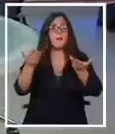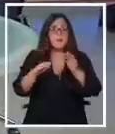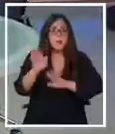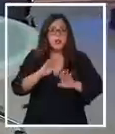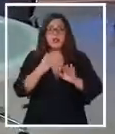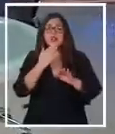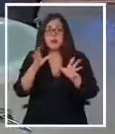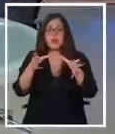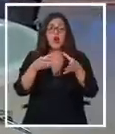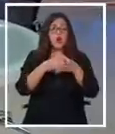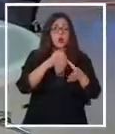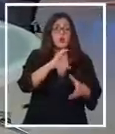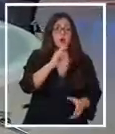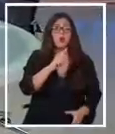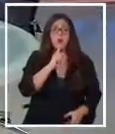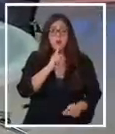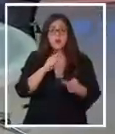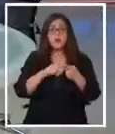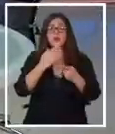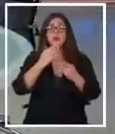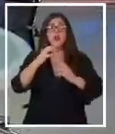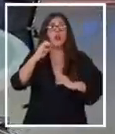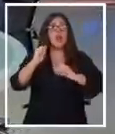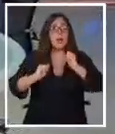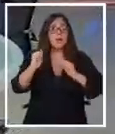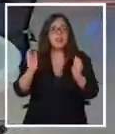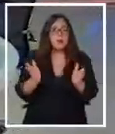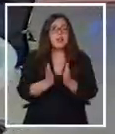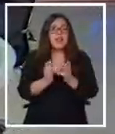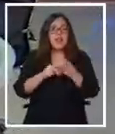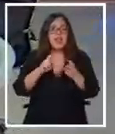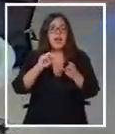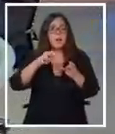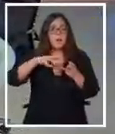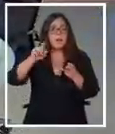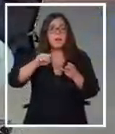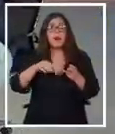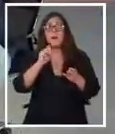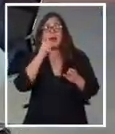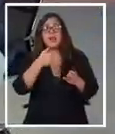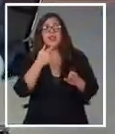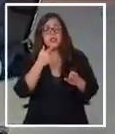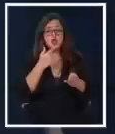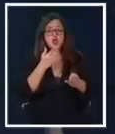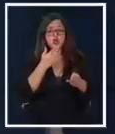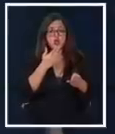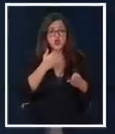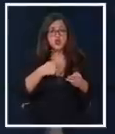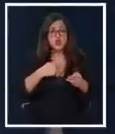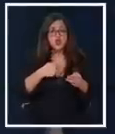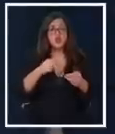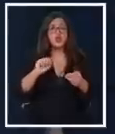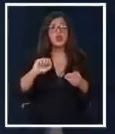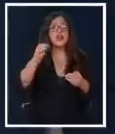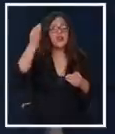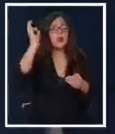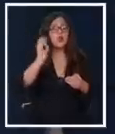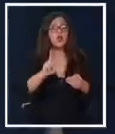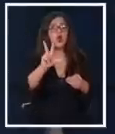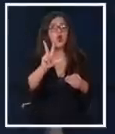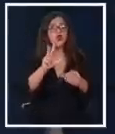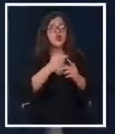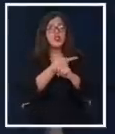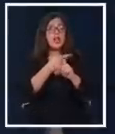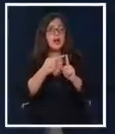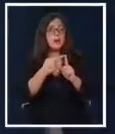la cv también con los microempresarios con las pymes que mañana a las 8 de la mañana voy a tener una reunión con el ministro de economía y la subsecretaria justamente para tratar de trabajar con las